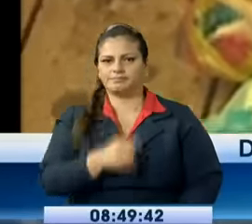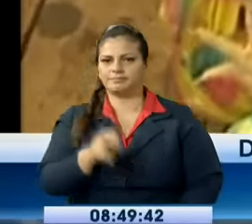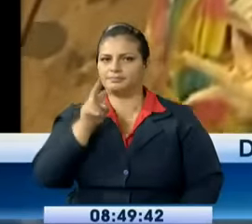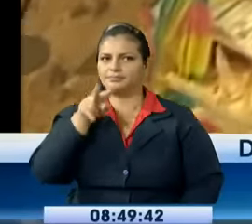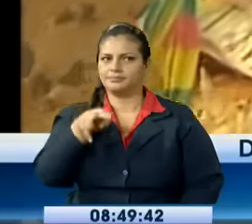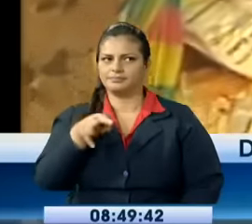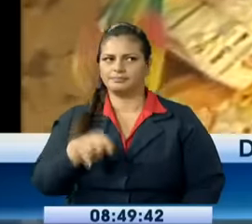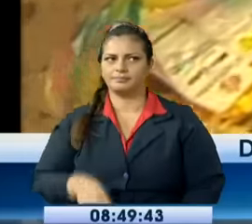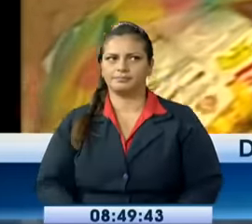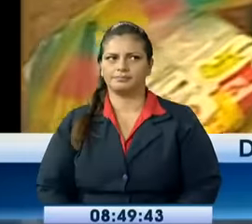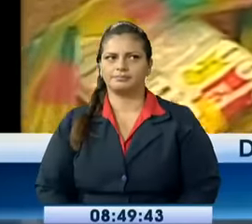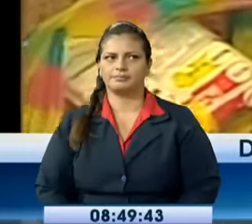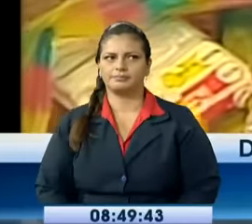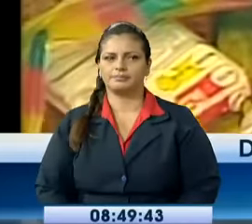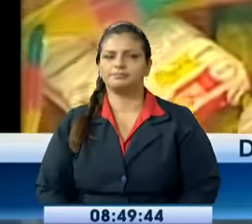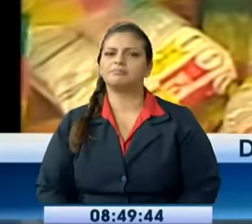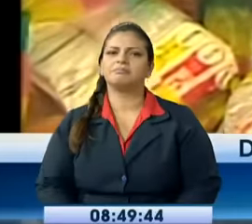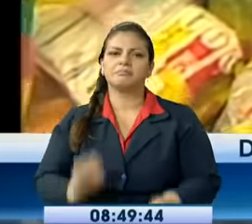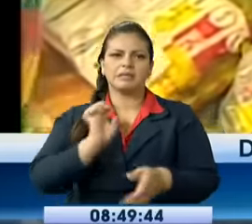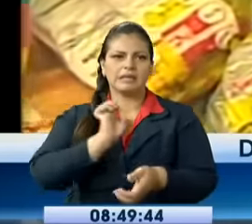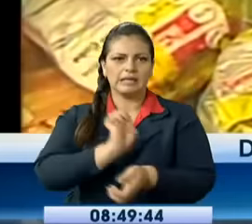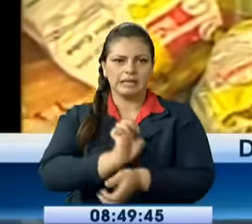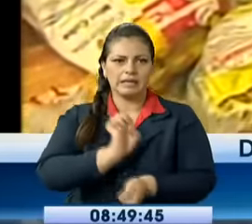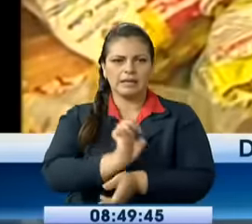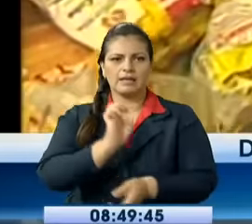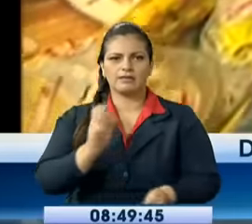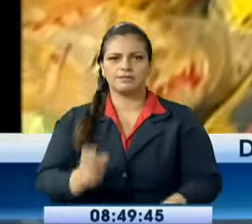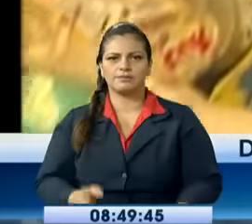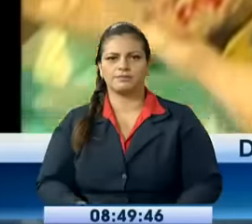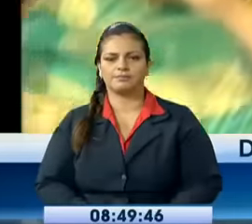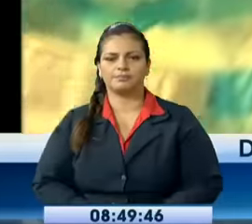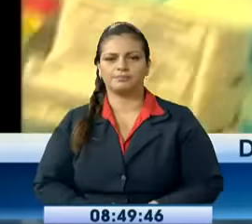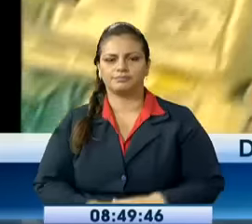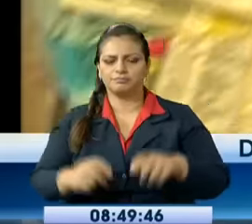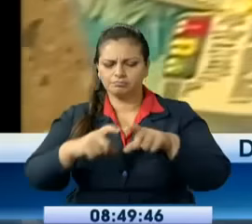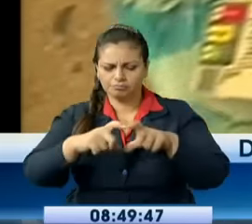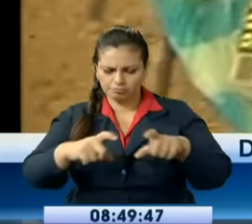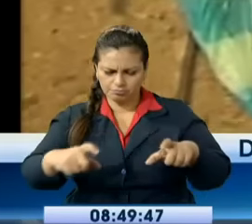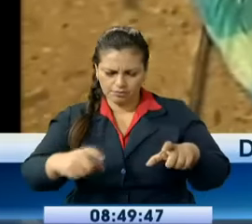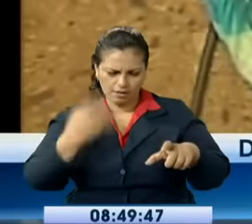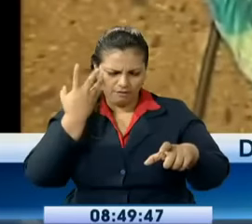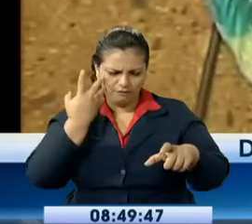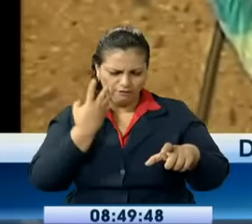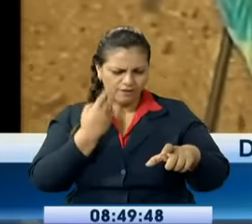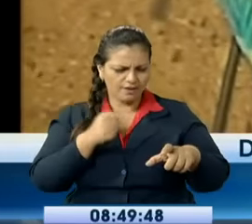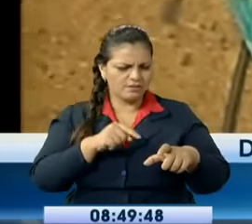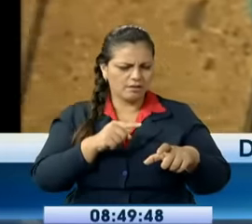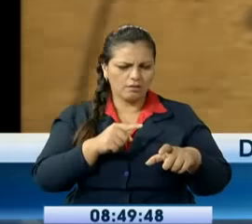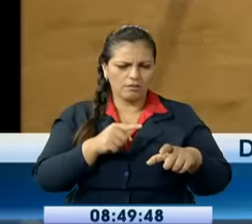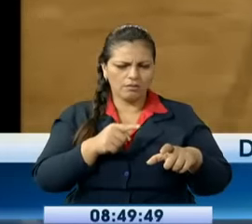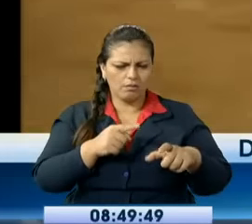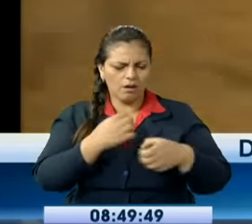mercados, productos lácteos como quesos, sin fecha de caducidad, ni fecha de elaboración, ni